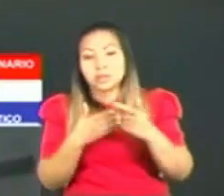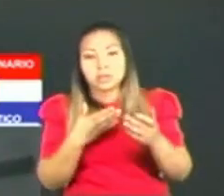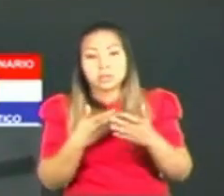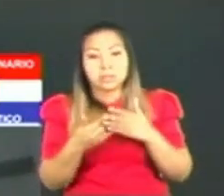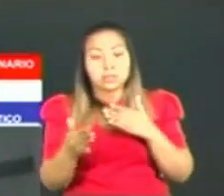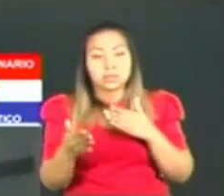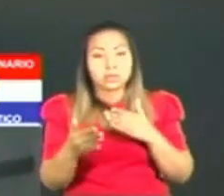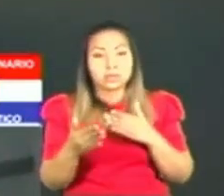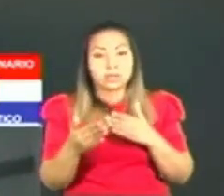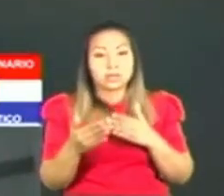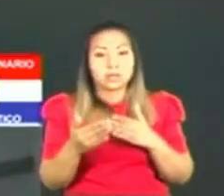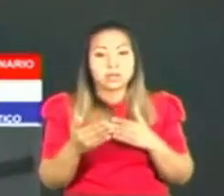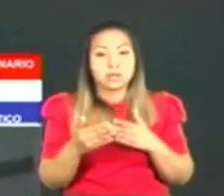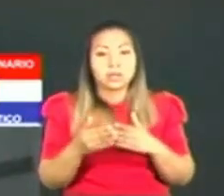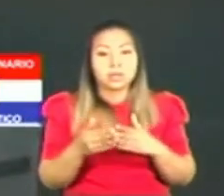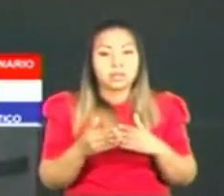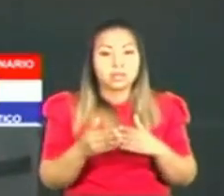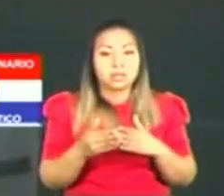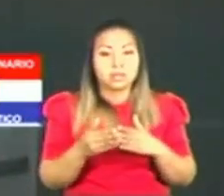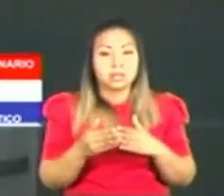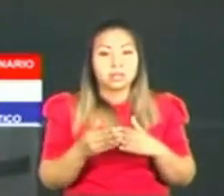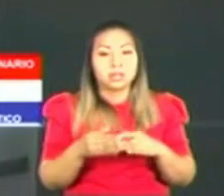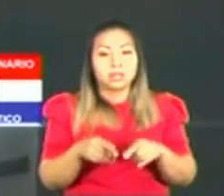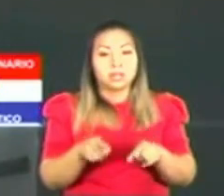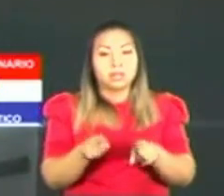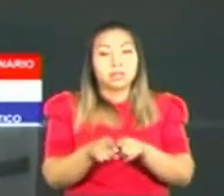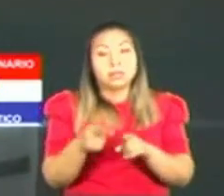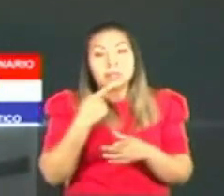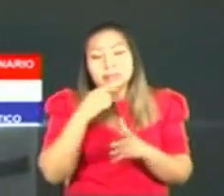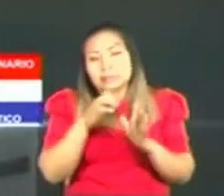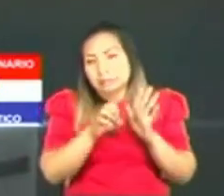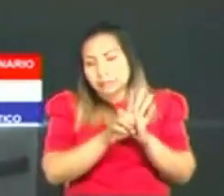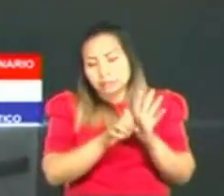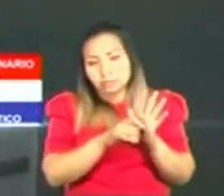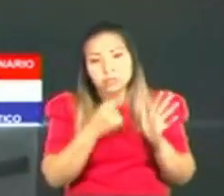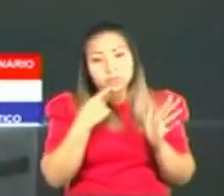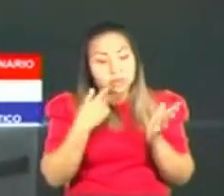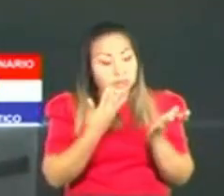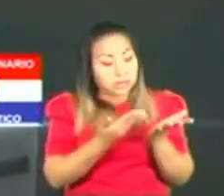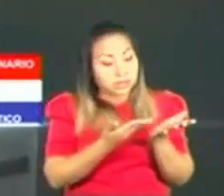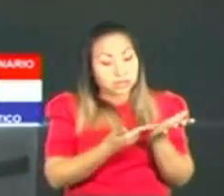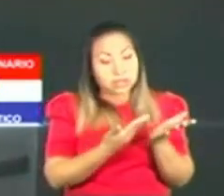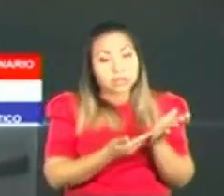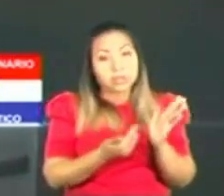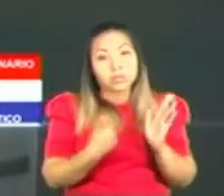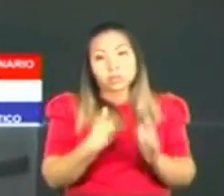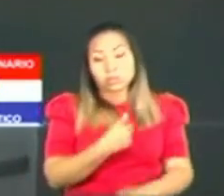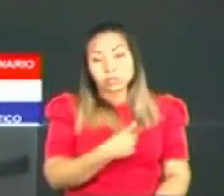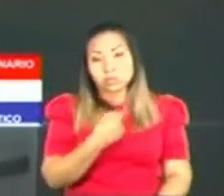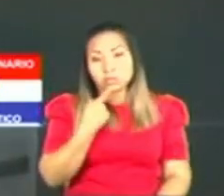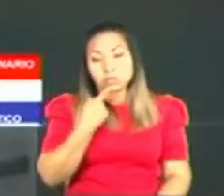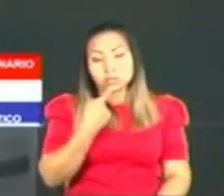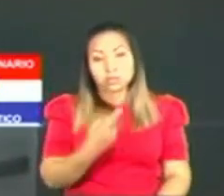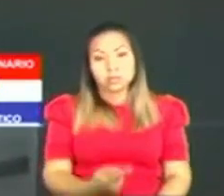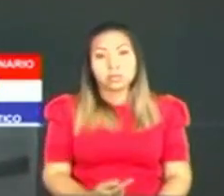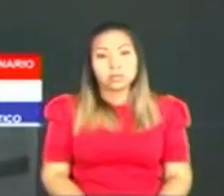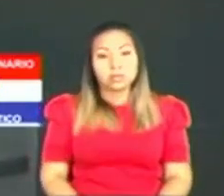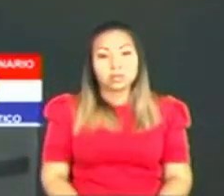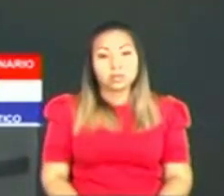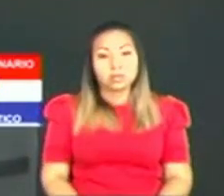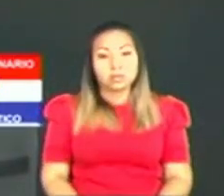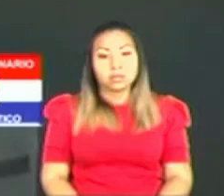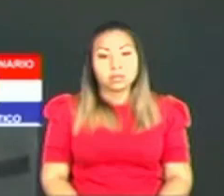el orden interno de nuestro país aquí nosotros señalamos y esto está bien